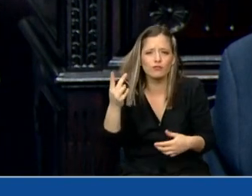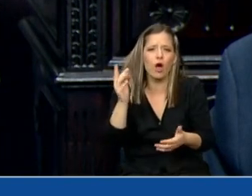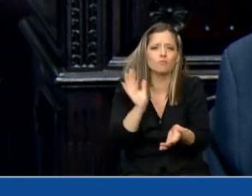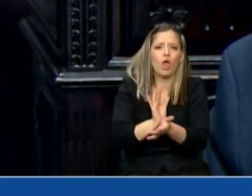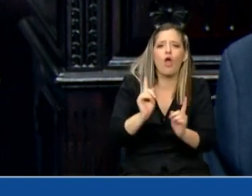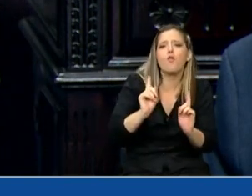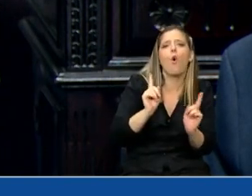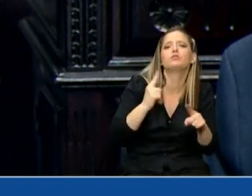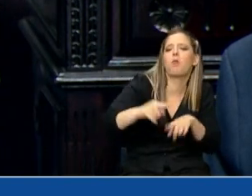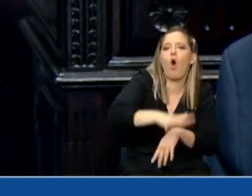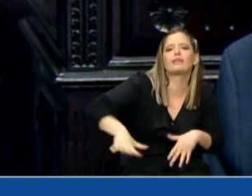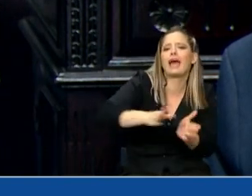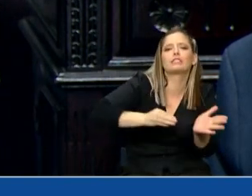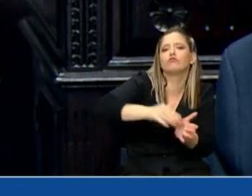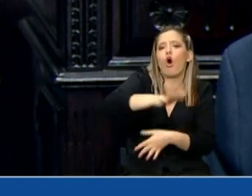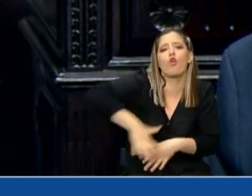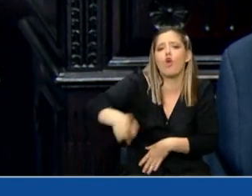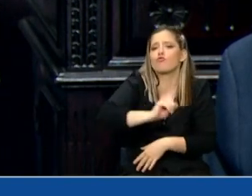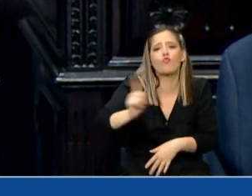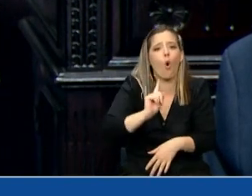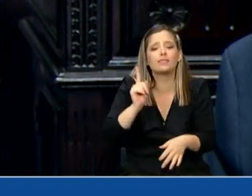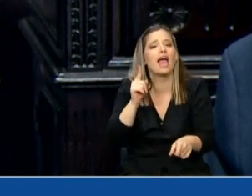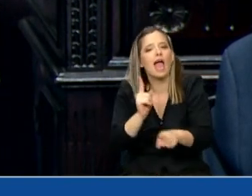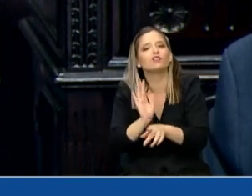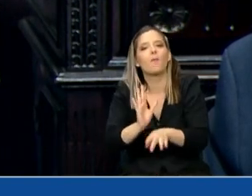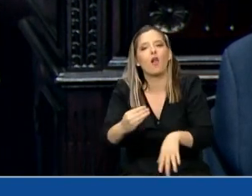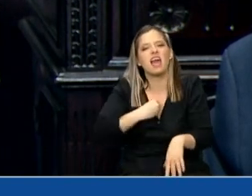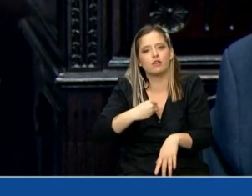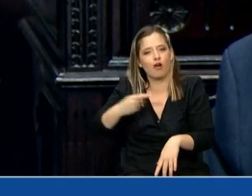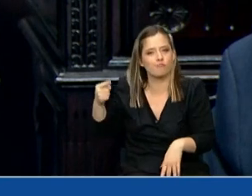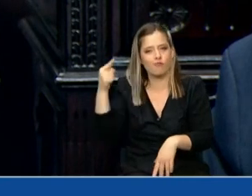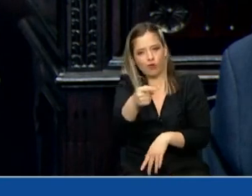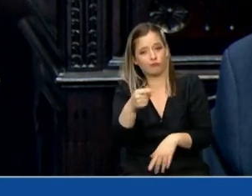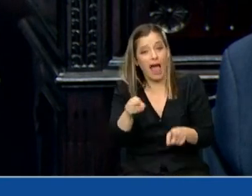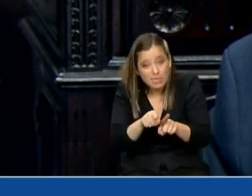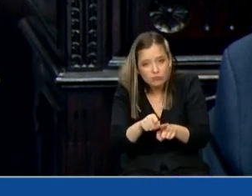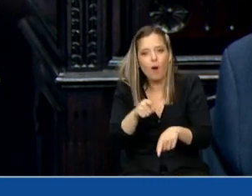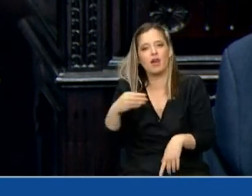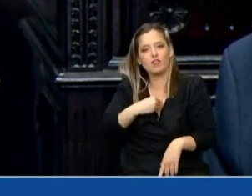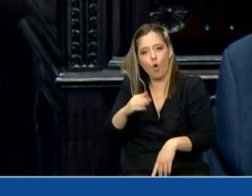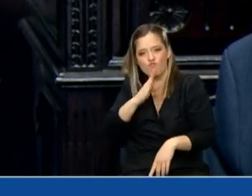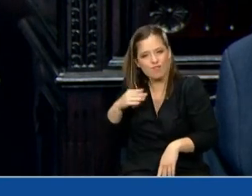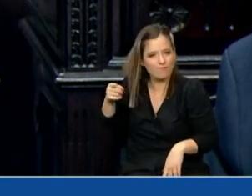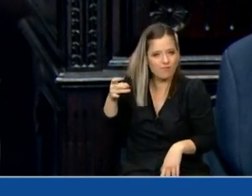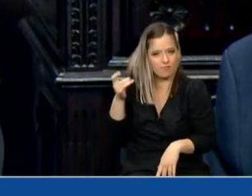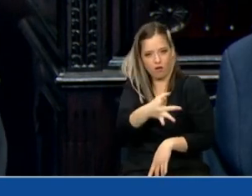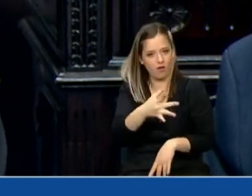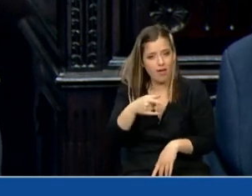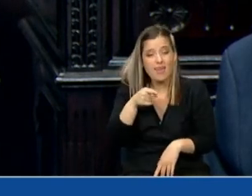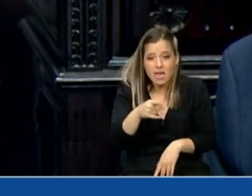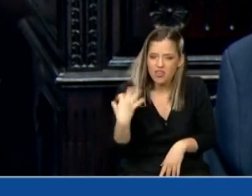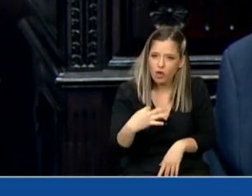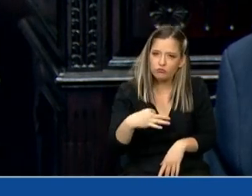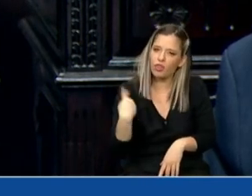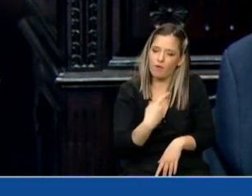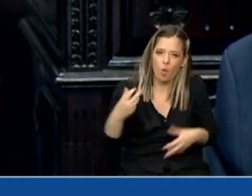cuestión territorial, esto es intolerancia religiosa, esto es antisemitismo y lo tenemos que decir con